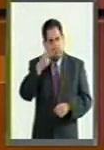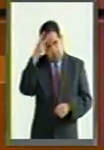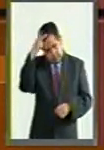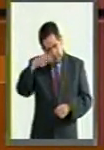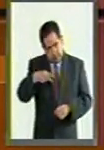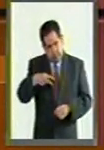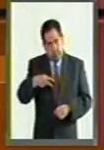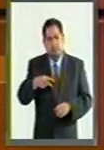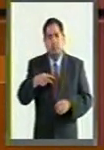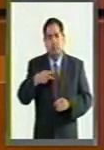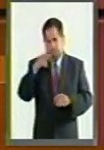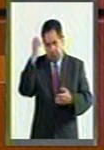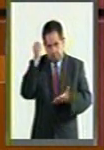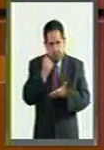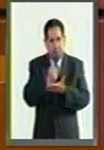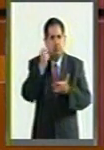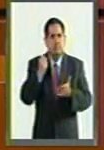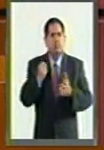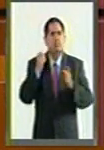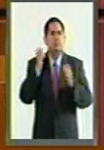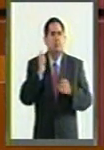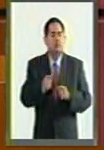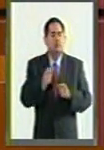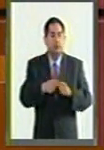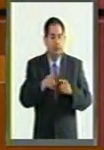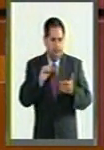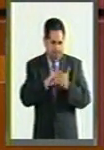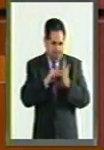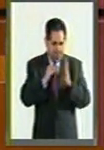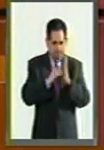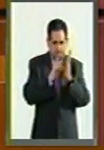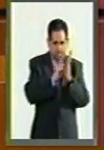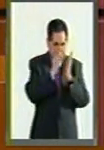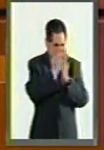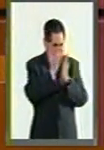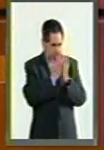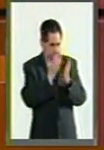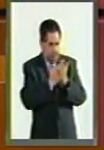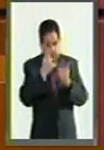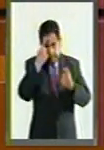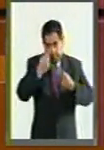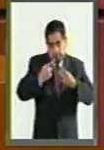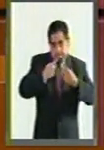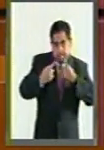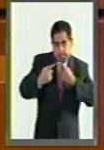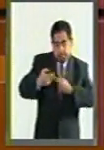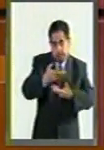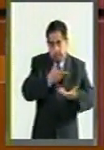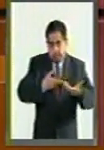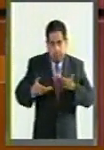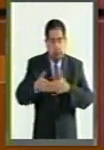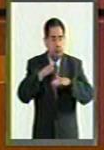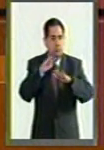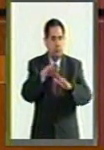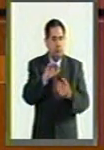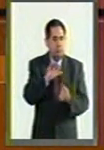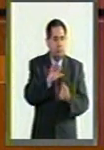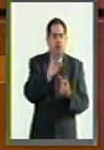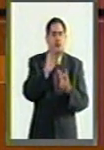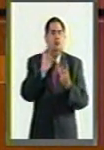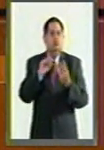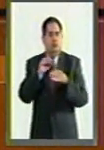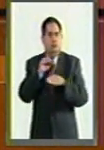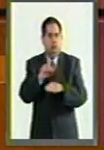aprobó el acuerdo que estableció la metodología para el proceso de debate sobre las alternativas